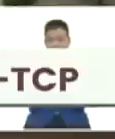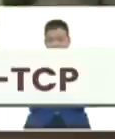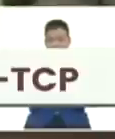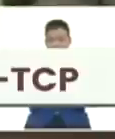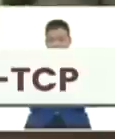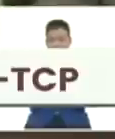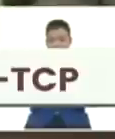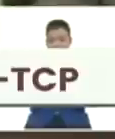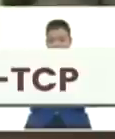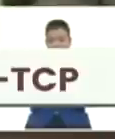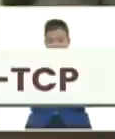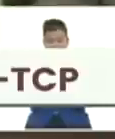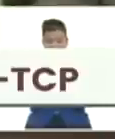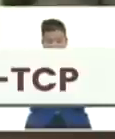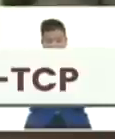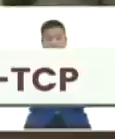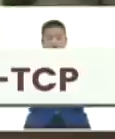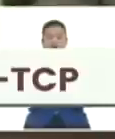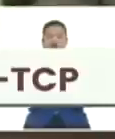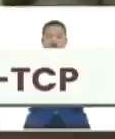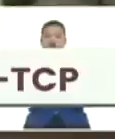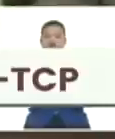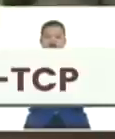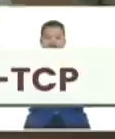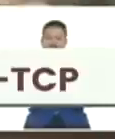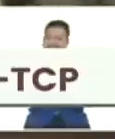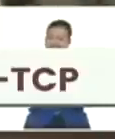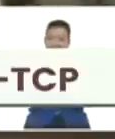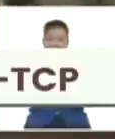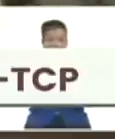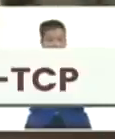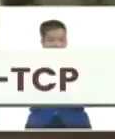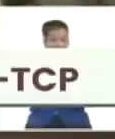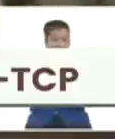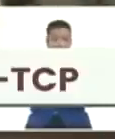lo cual hace difícil para el pueblo venezolano